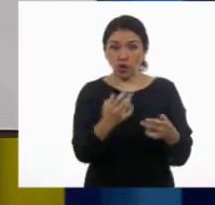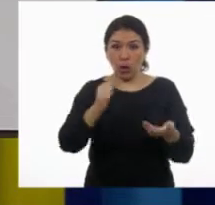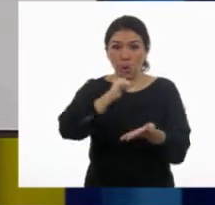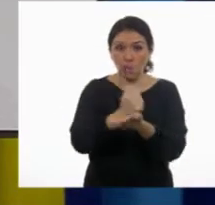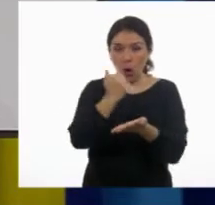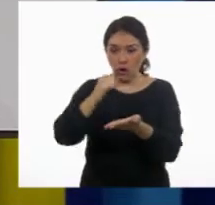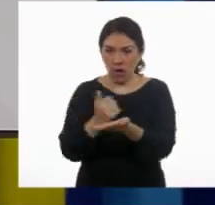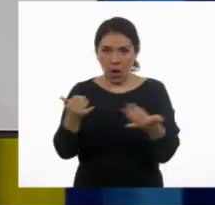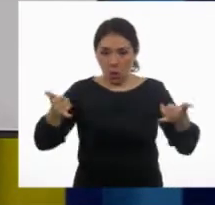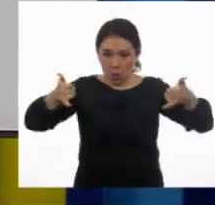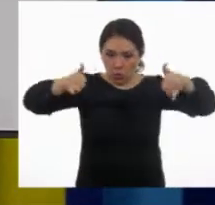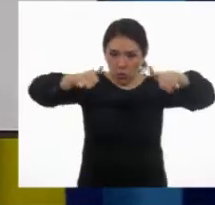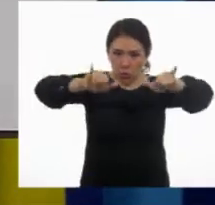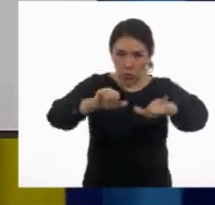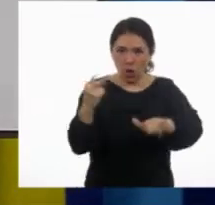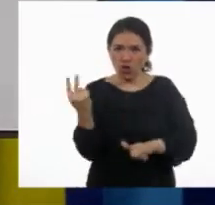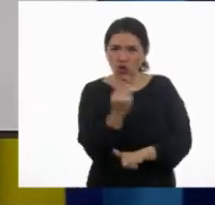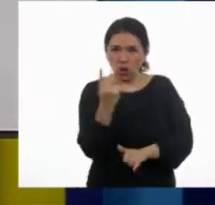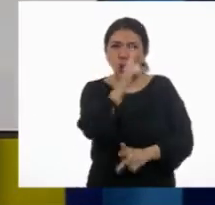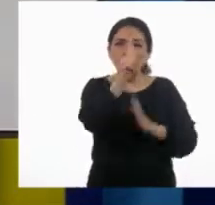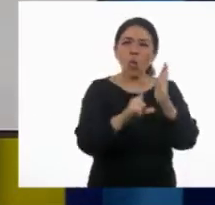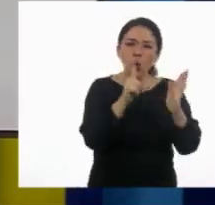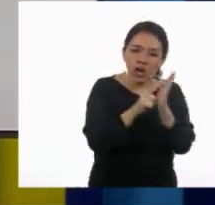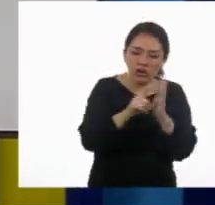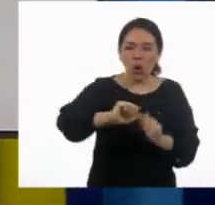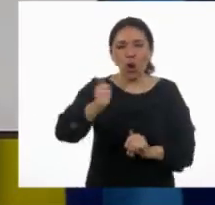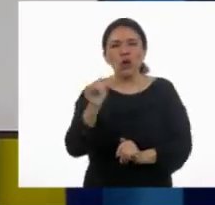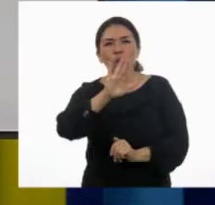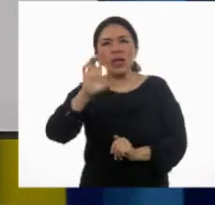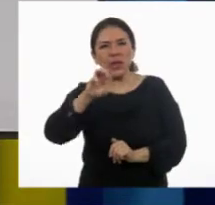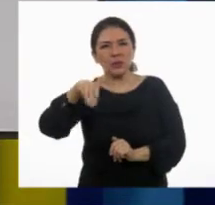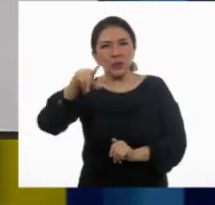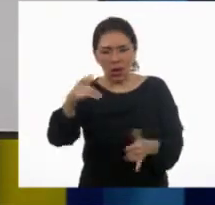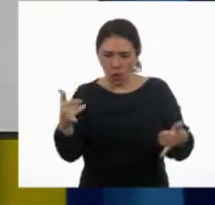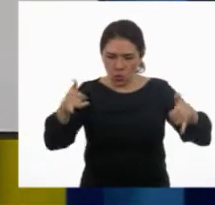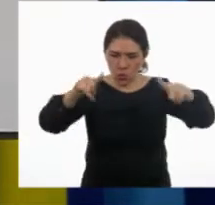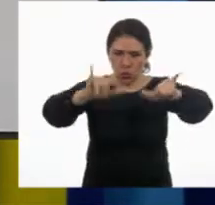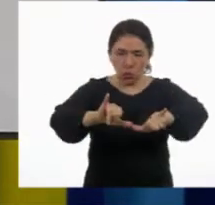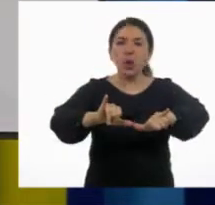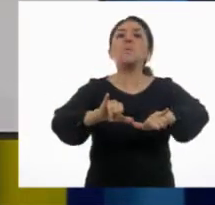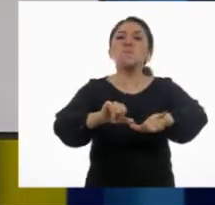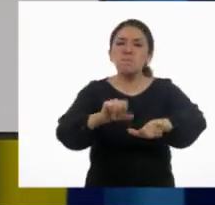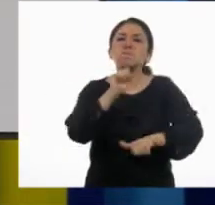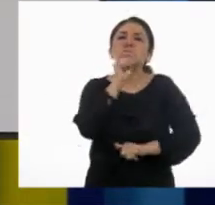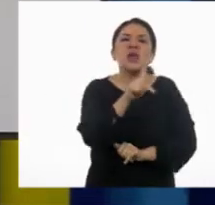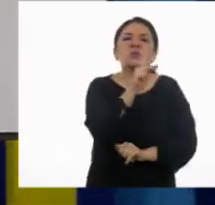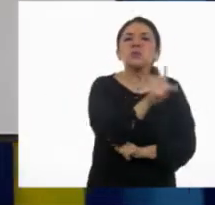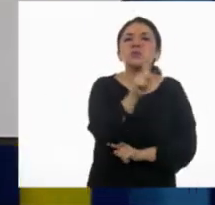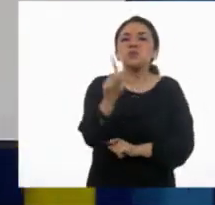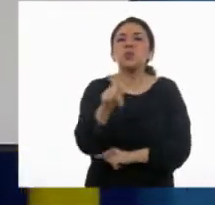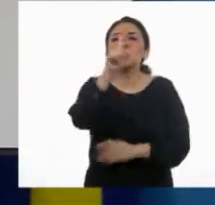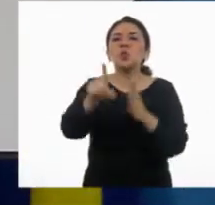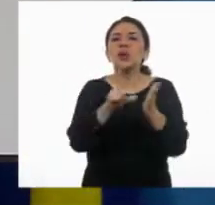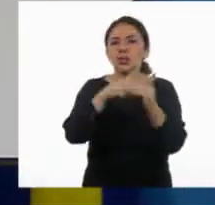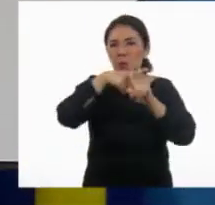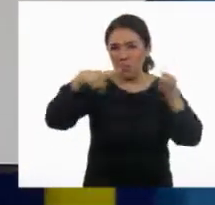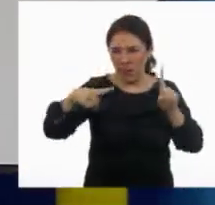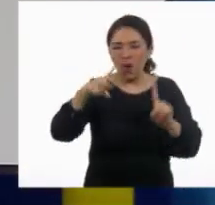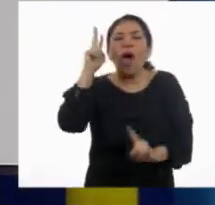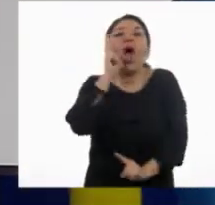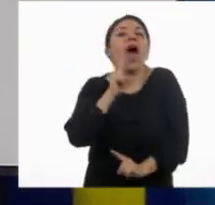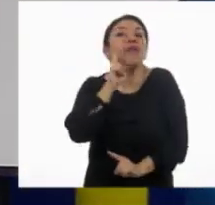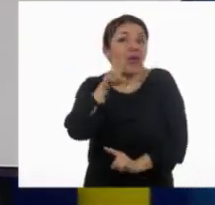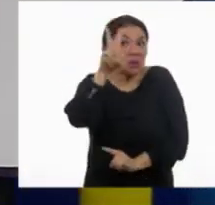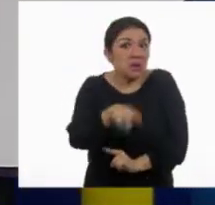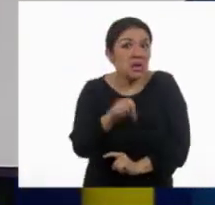estos dos líquidos, es decir, la de un litro más la de 500 mililitros, nos daría el litro y medio. Pero vamos a